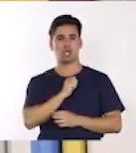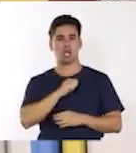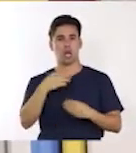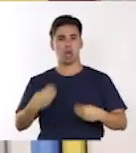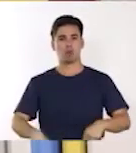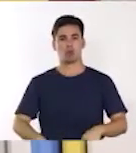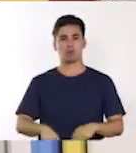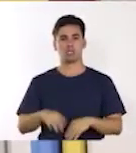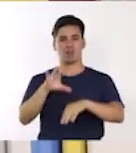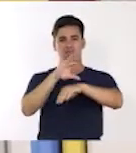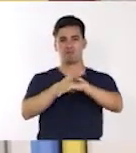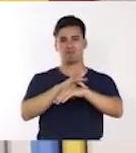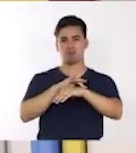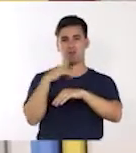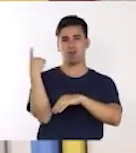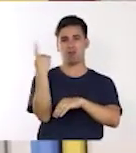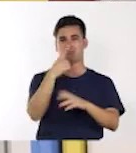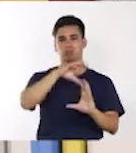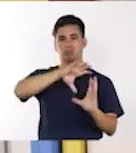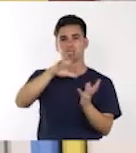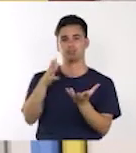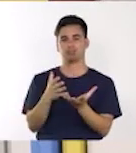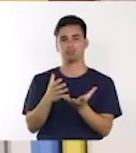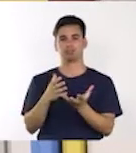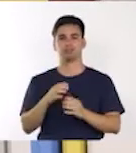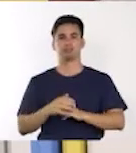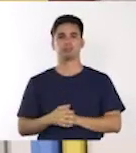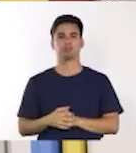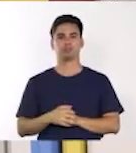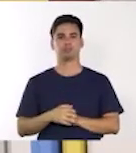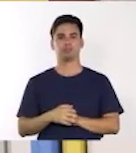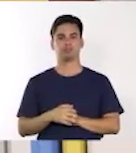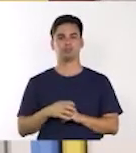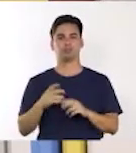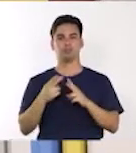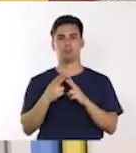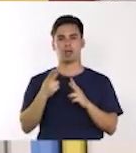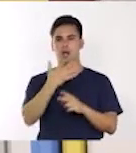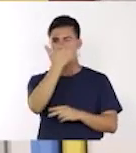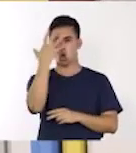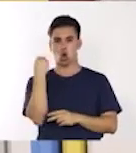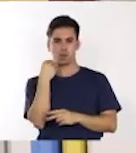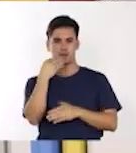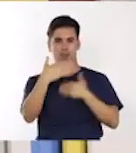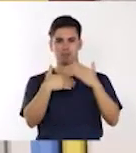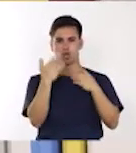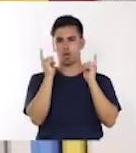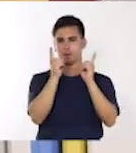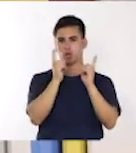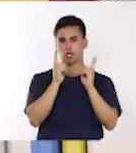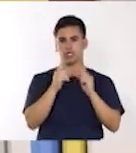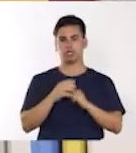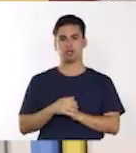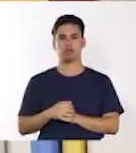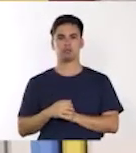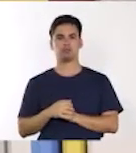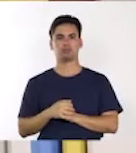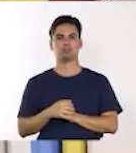Unidos, pretende aprovechar ese contexto para desviar la atención de los problemas internos